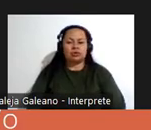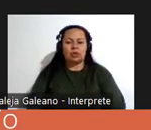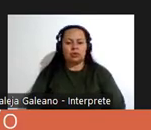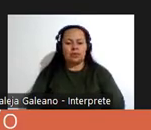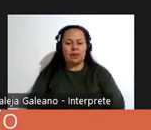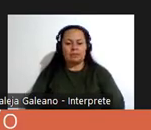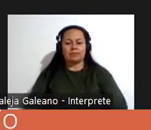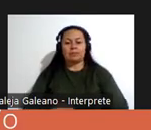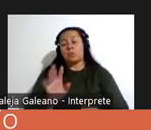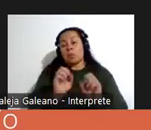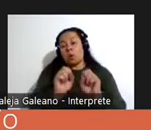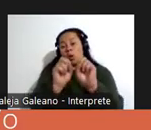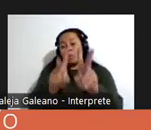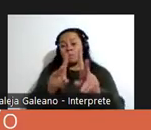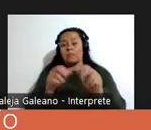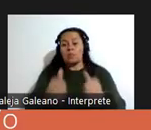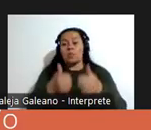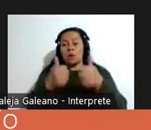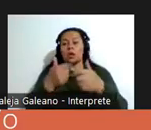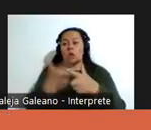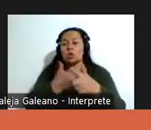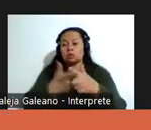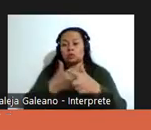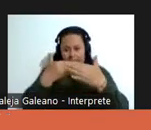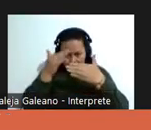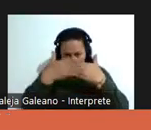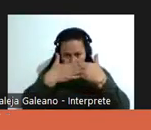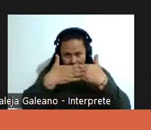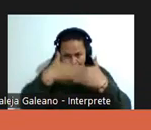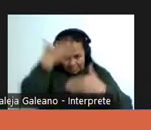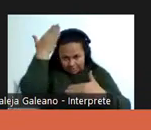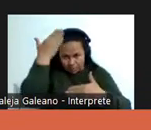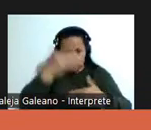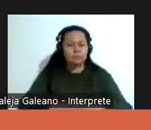Bueno, entonces, arranquemos.